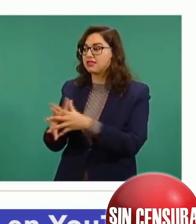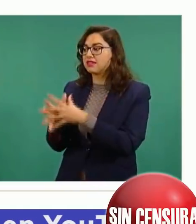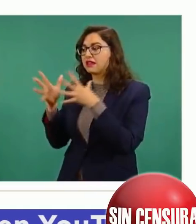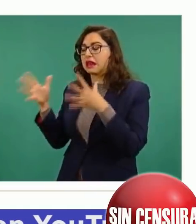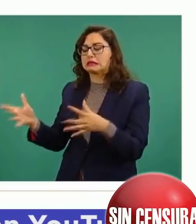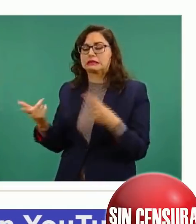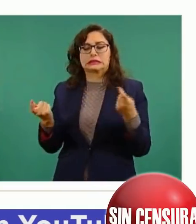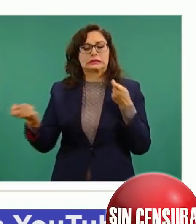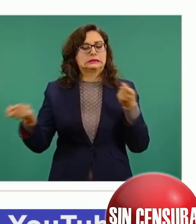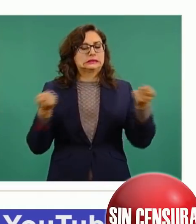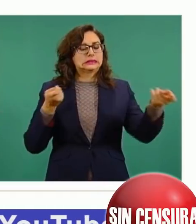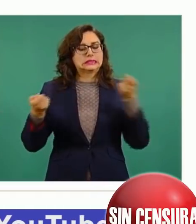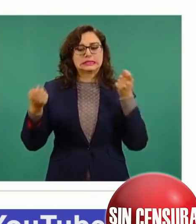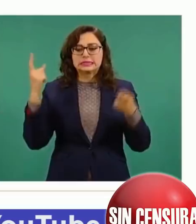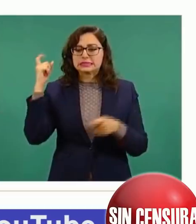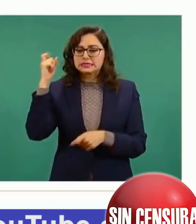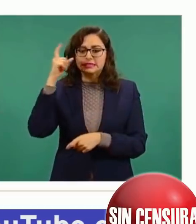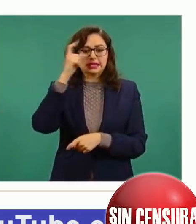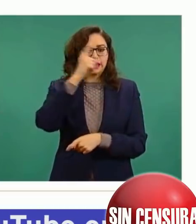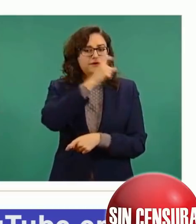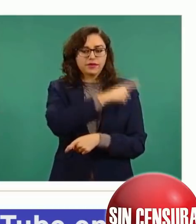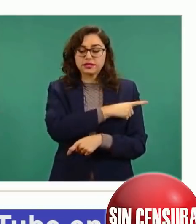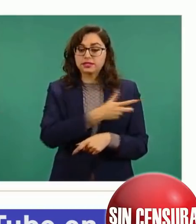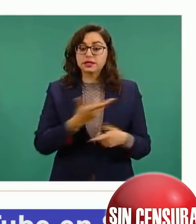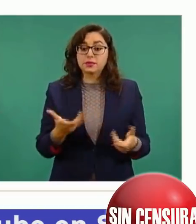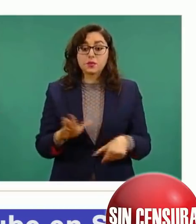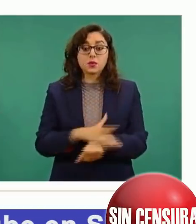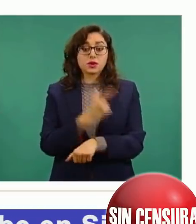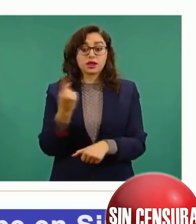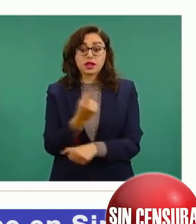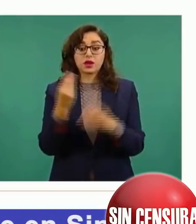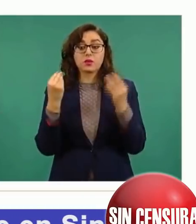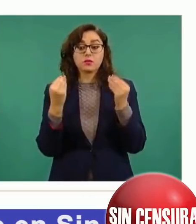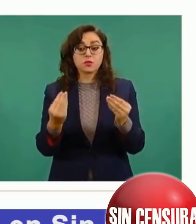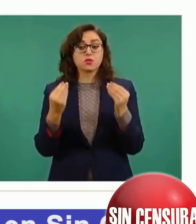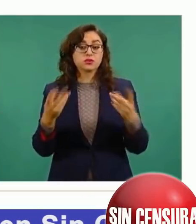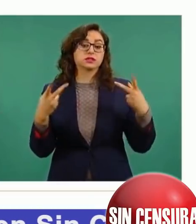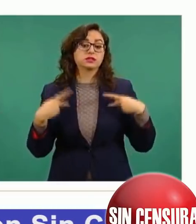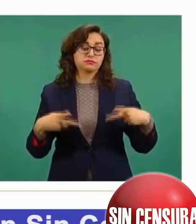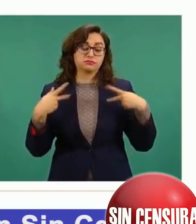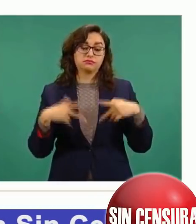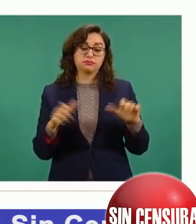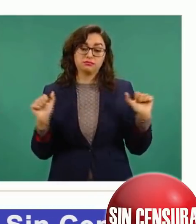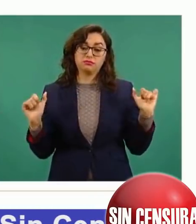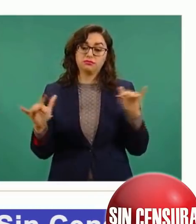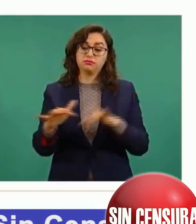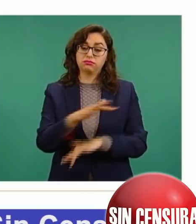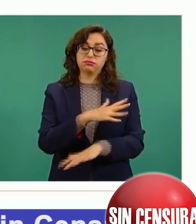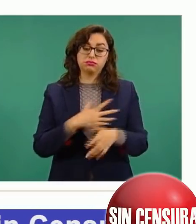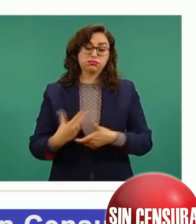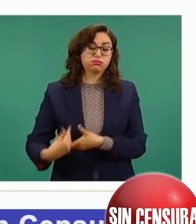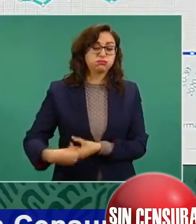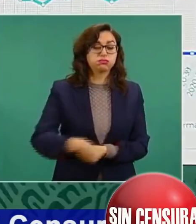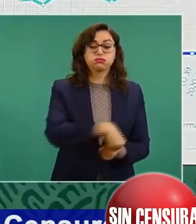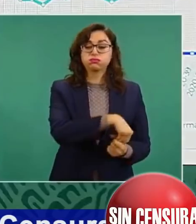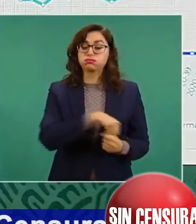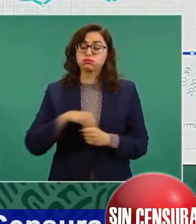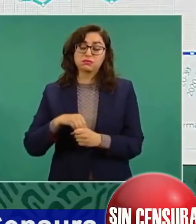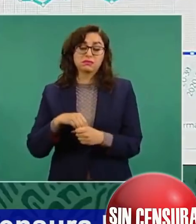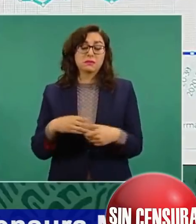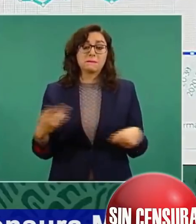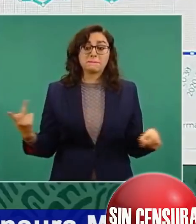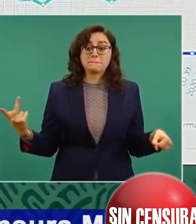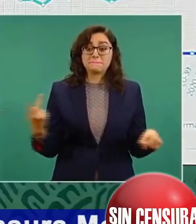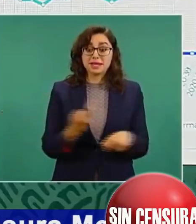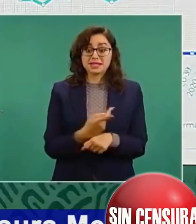más grandes de control epidémico. Solamente por la densidad poblacional y el tamaño hace muy lento el cambio